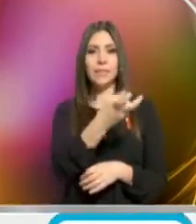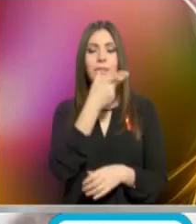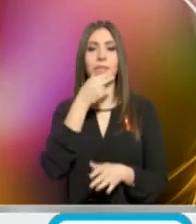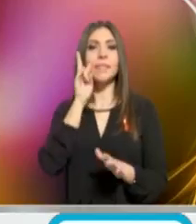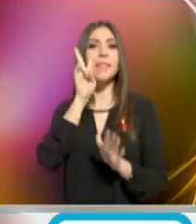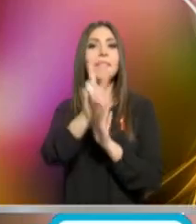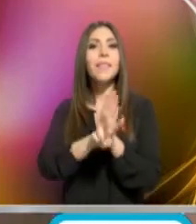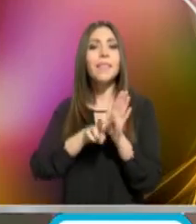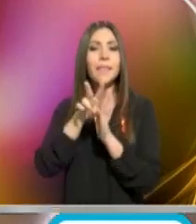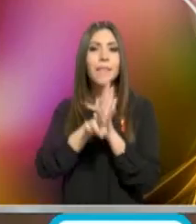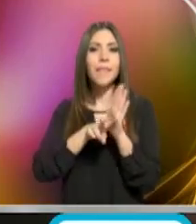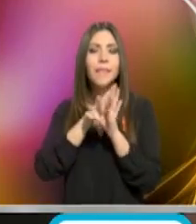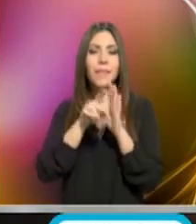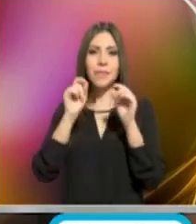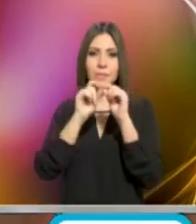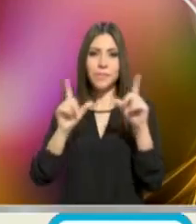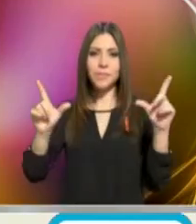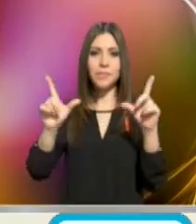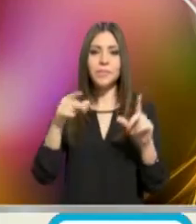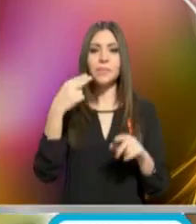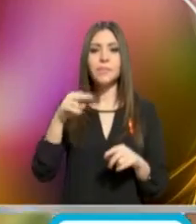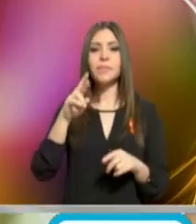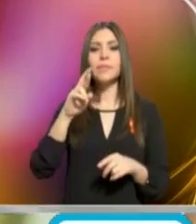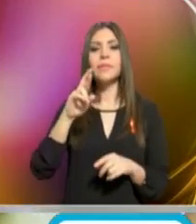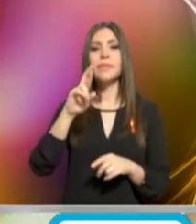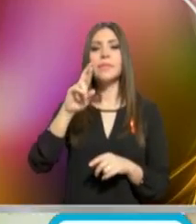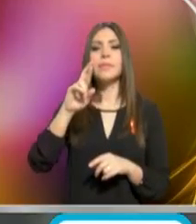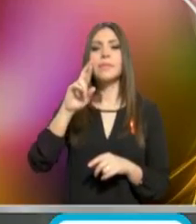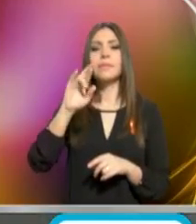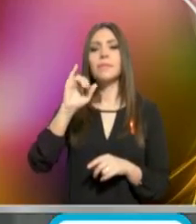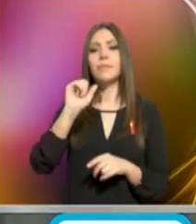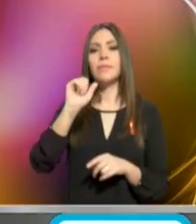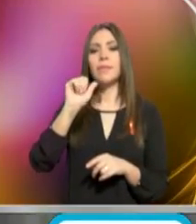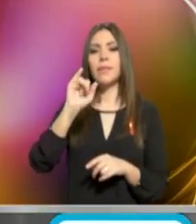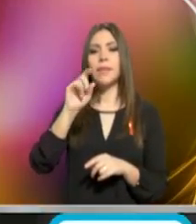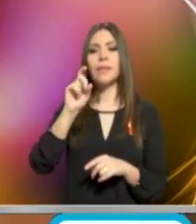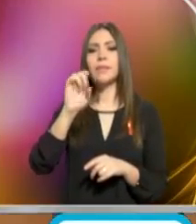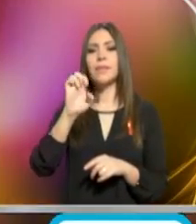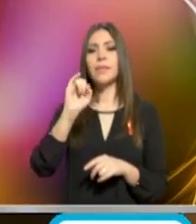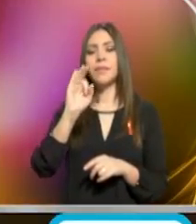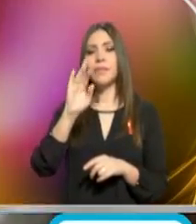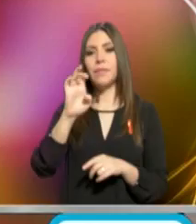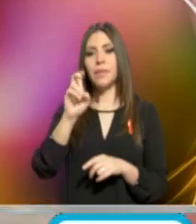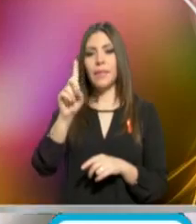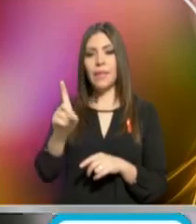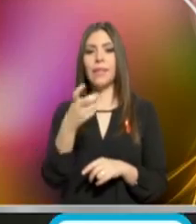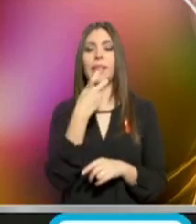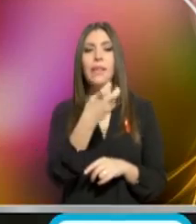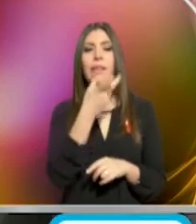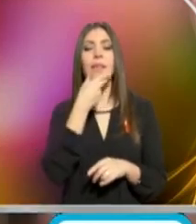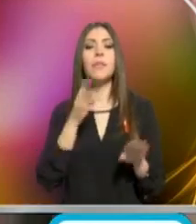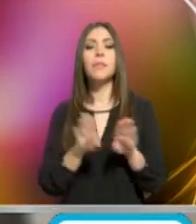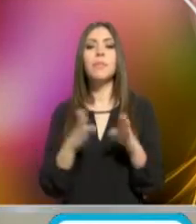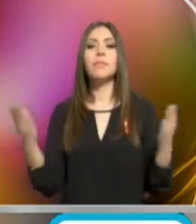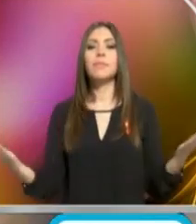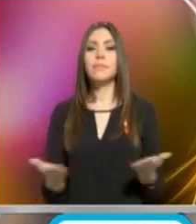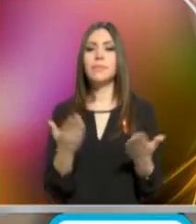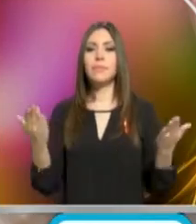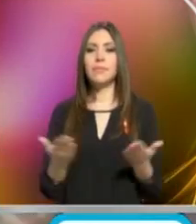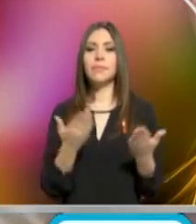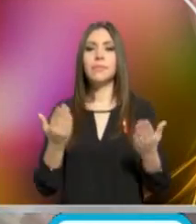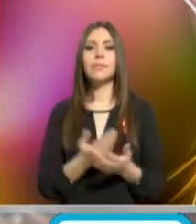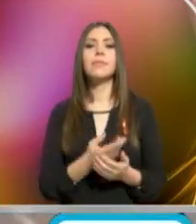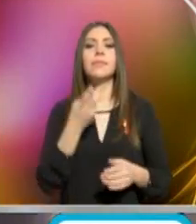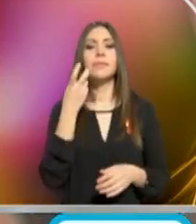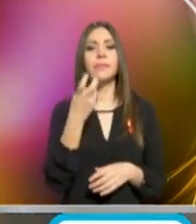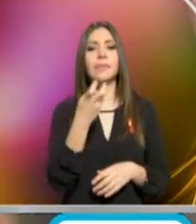el video, de este galanazo, Right Said Fred. Pues mira, desde ahí, ese es un clásico, por ejemplo, del striptease.